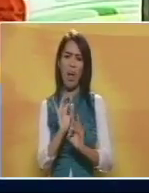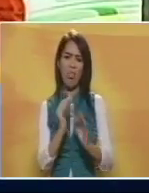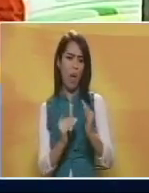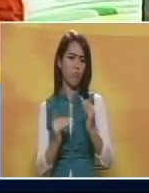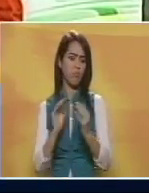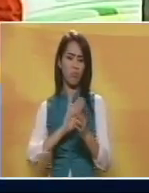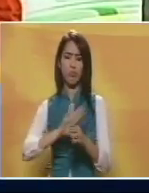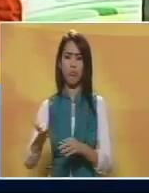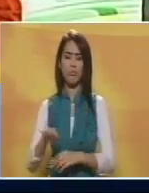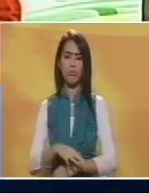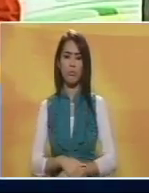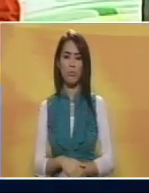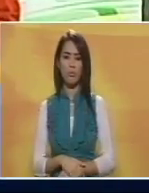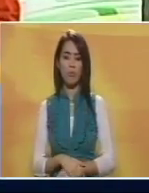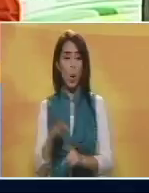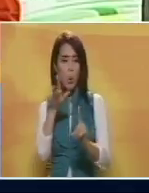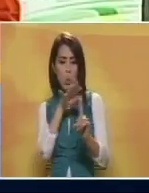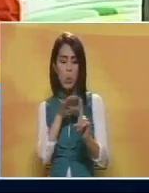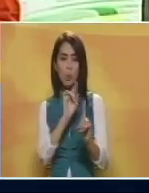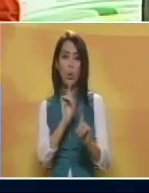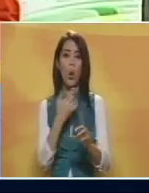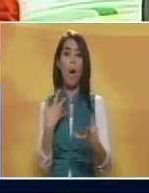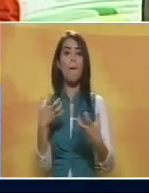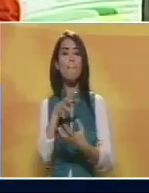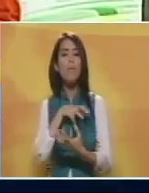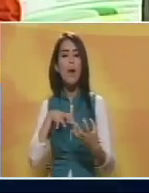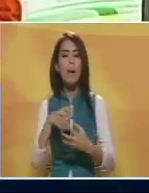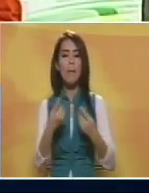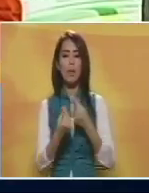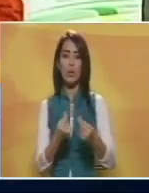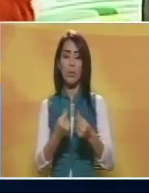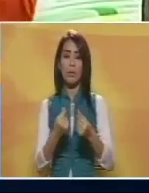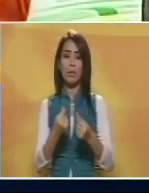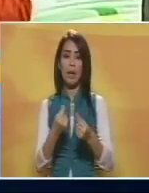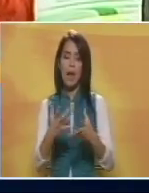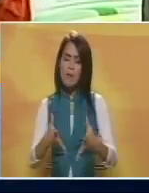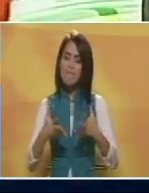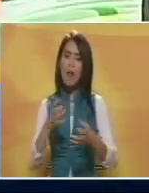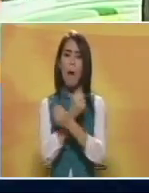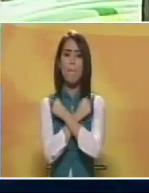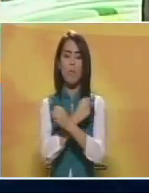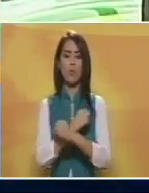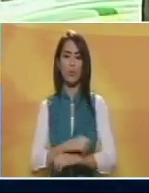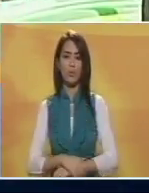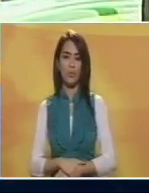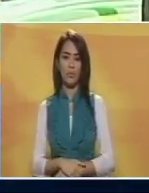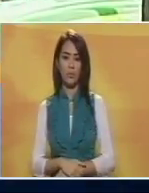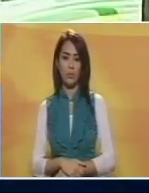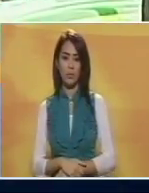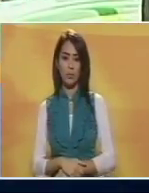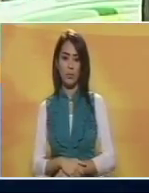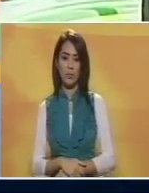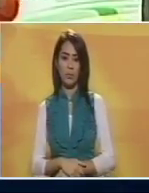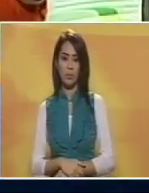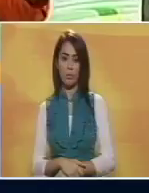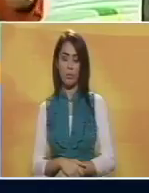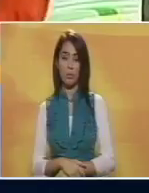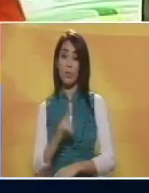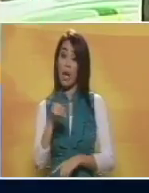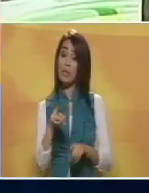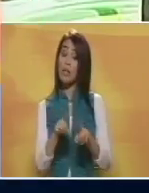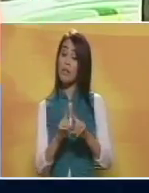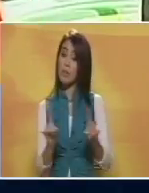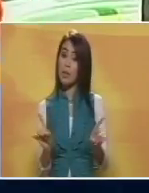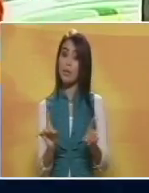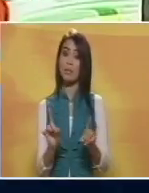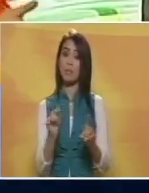manipulación, por encima de la guerra económica, triunfará el amor, no podrán con nosotros. Esa es la diferencia que